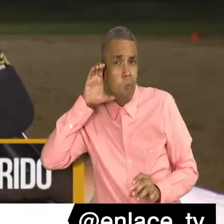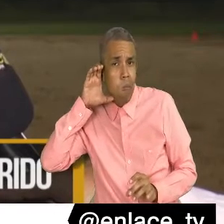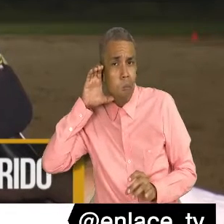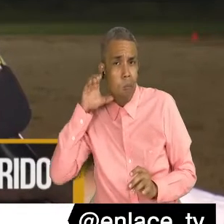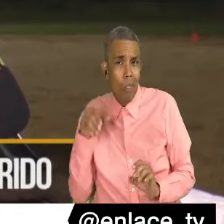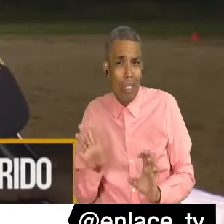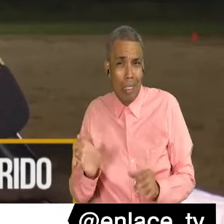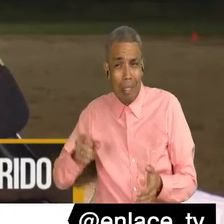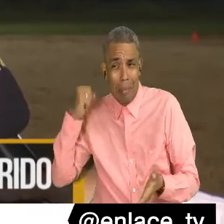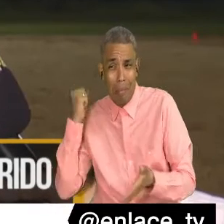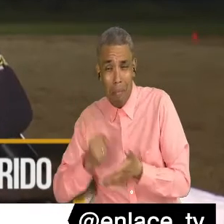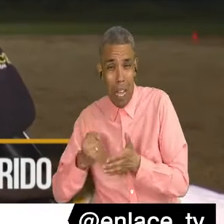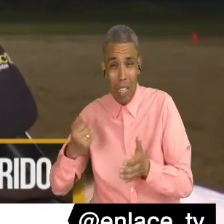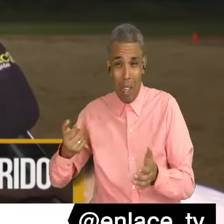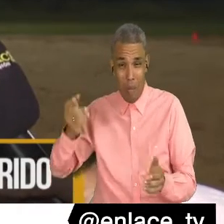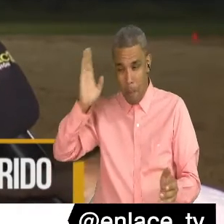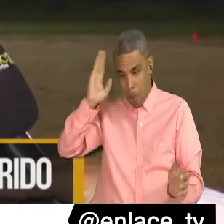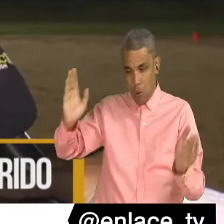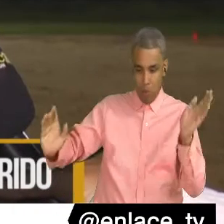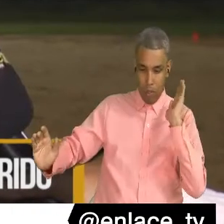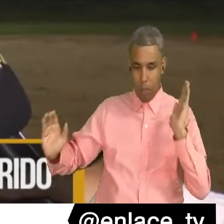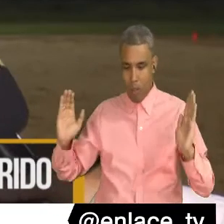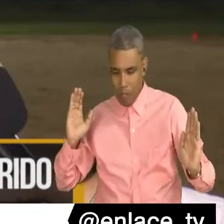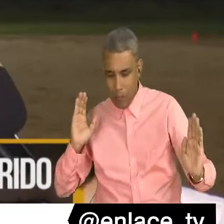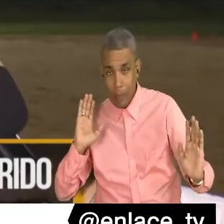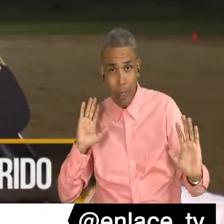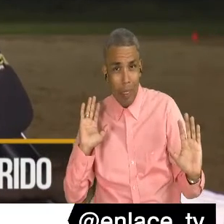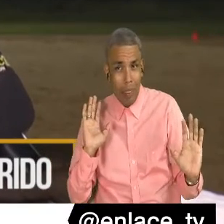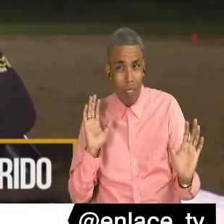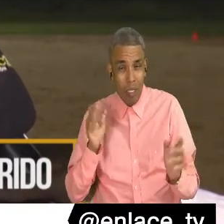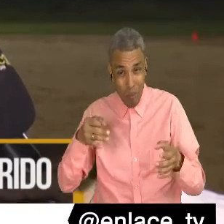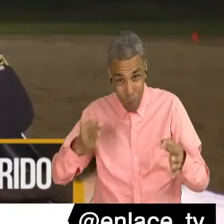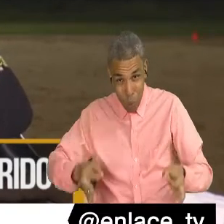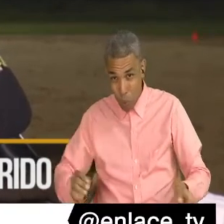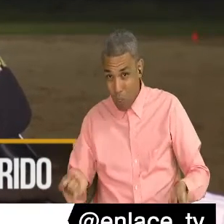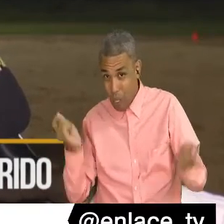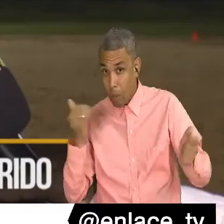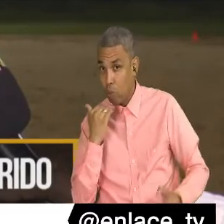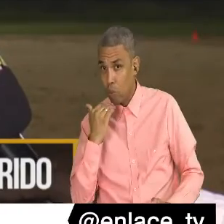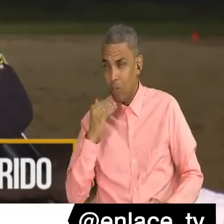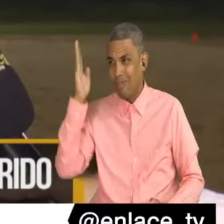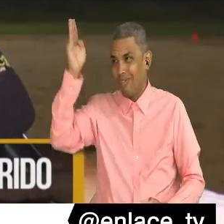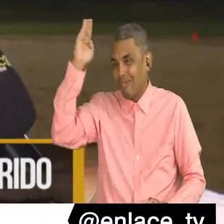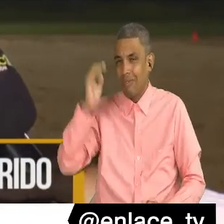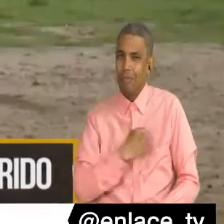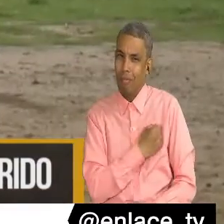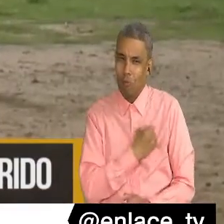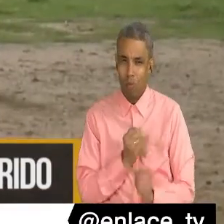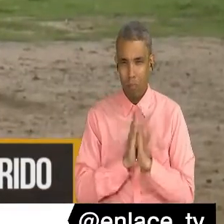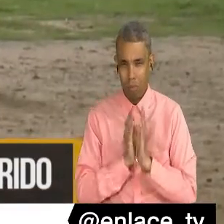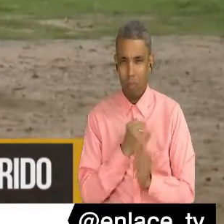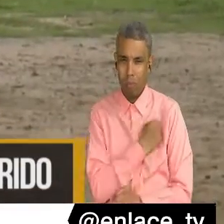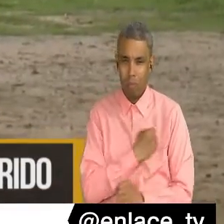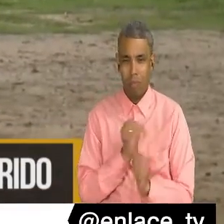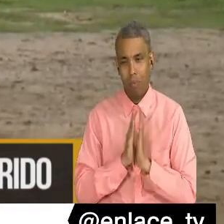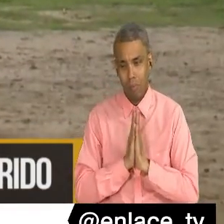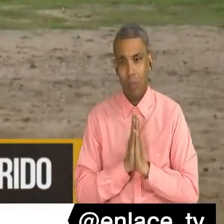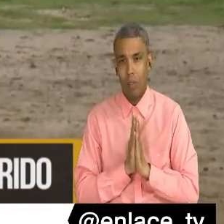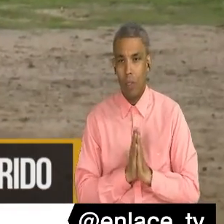los golpes del accidente, pero en estos momentos está en manos de Dios y en manos de los galenos de la clínica Bucaramanga. Su familia acude a los